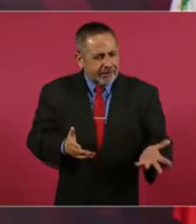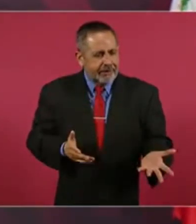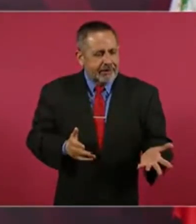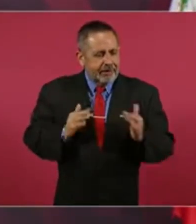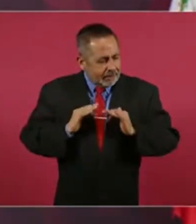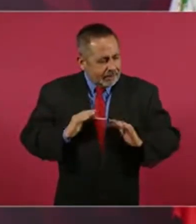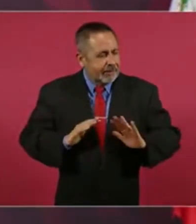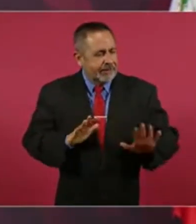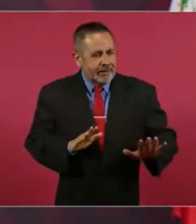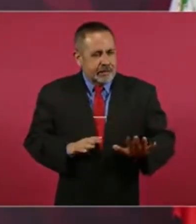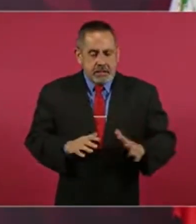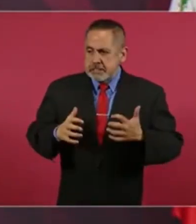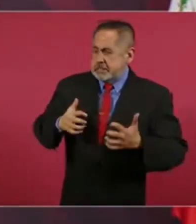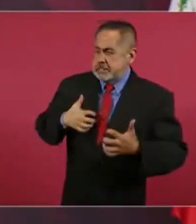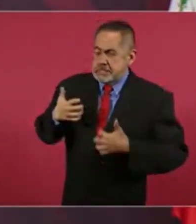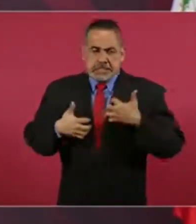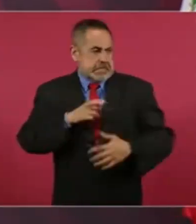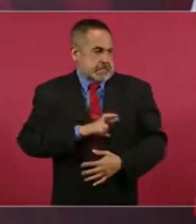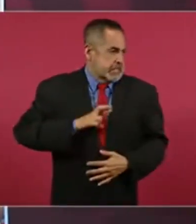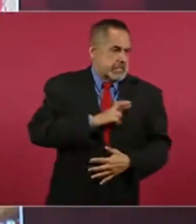y está uno molesto,